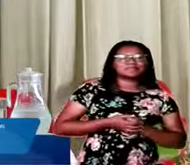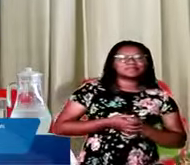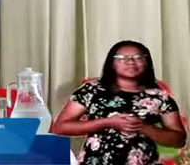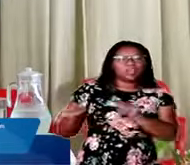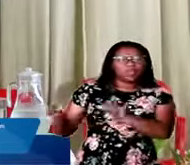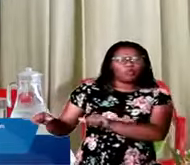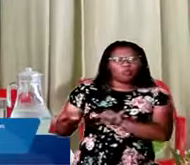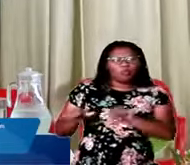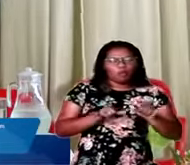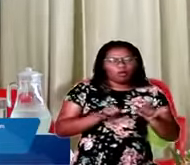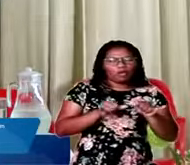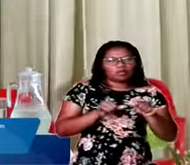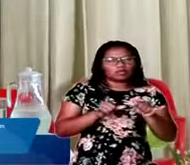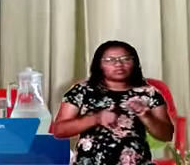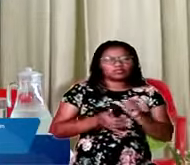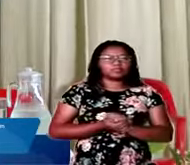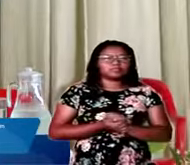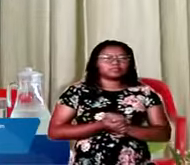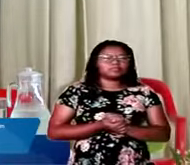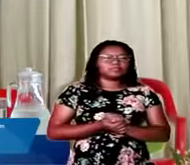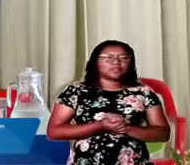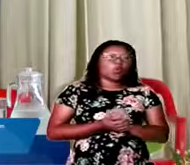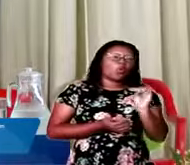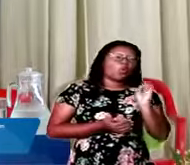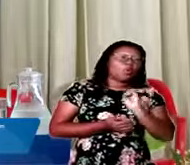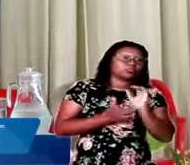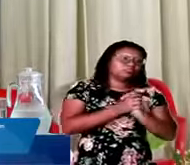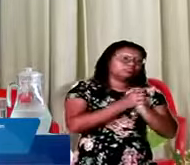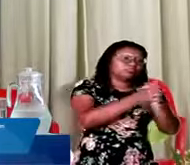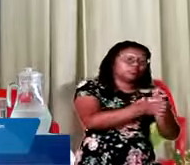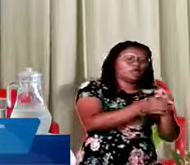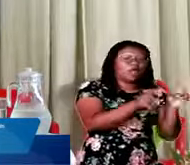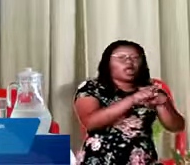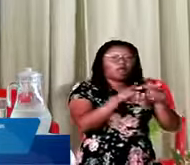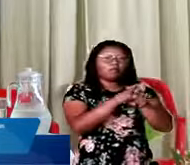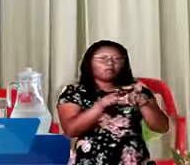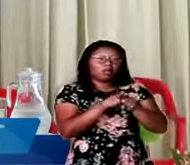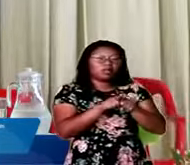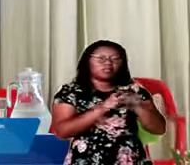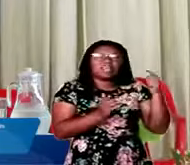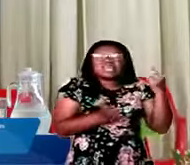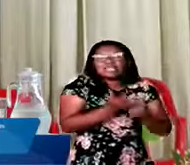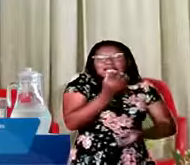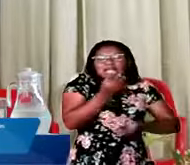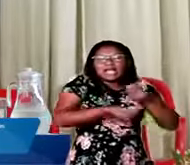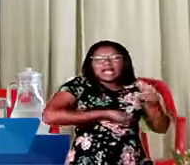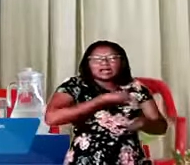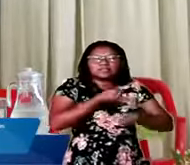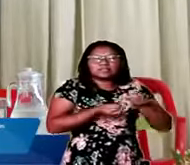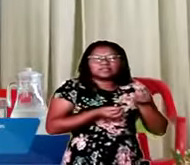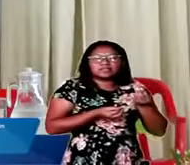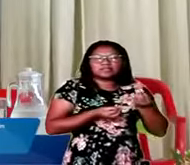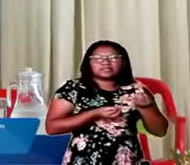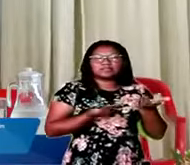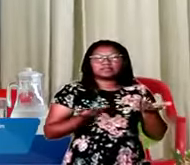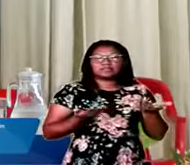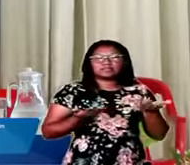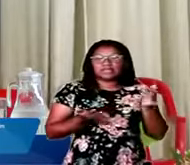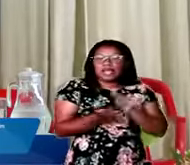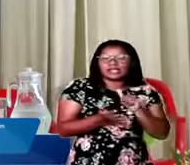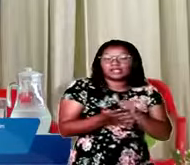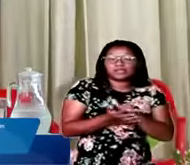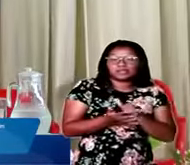publicanos? Y si saludáis solo a vuestros hermanos, ¿qué haréis de más? ¿No hacen también así